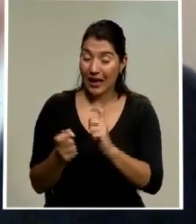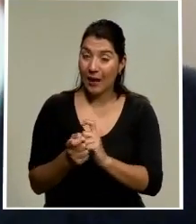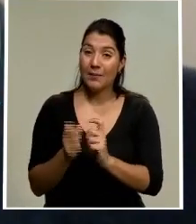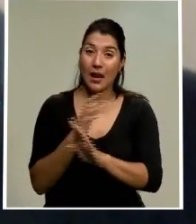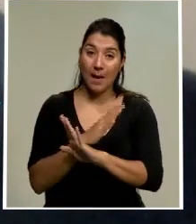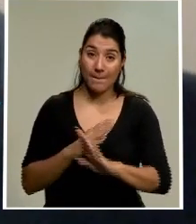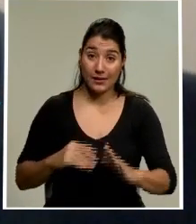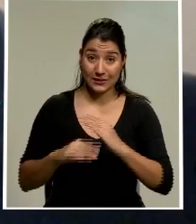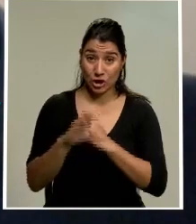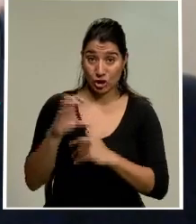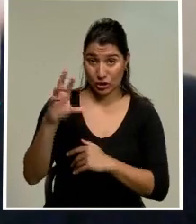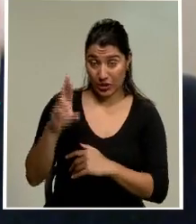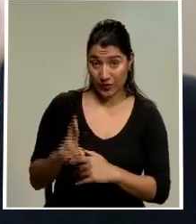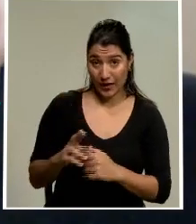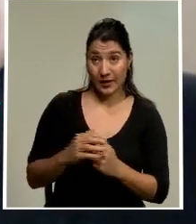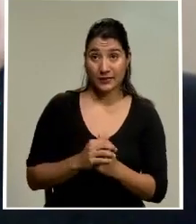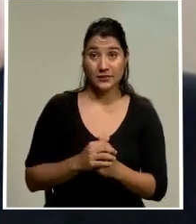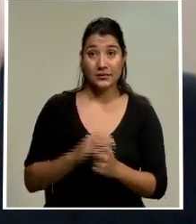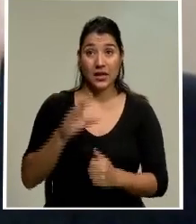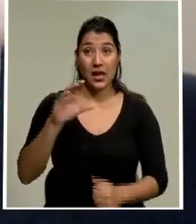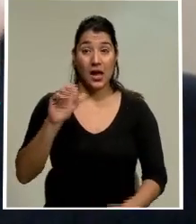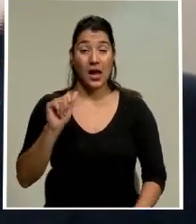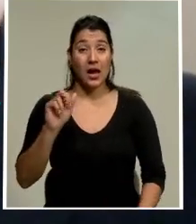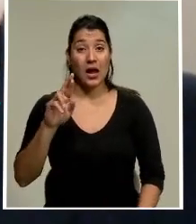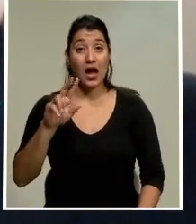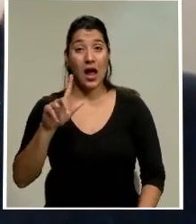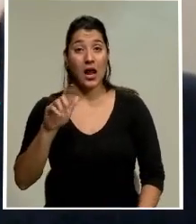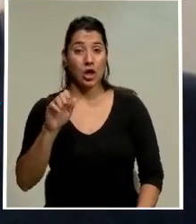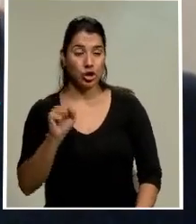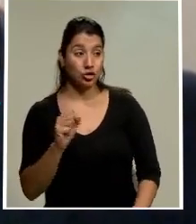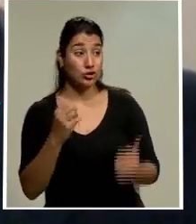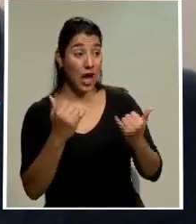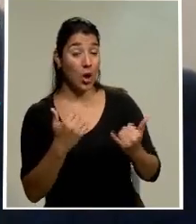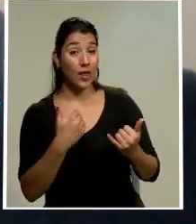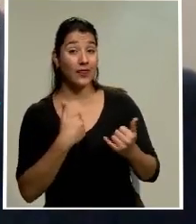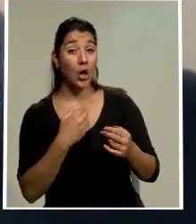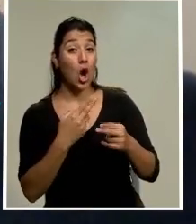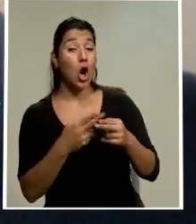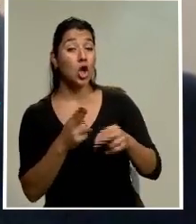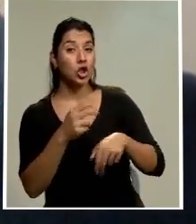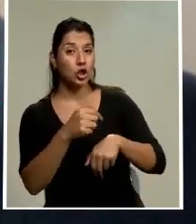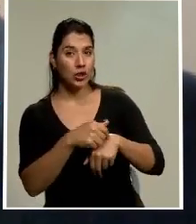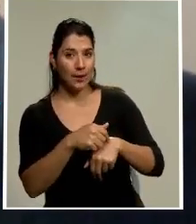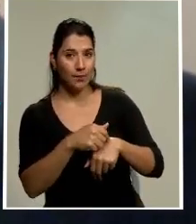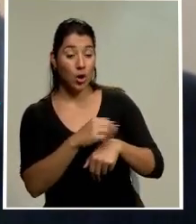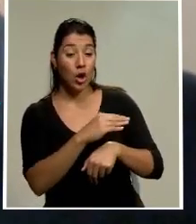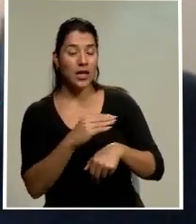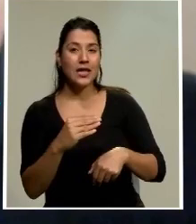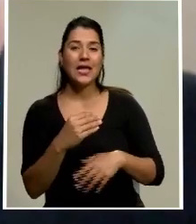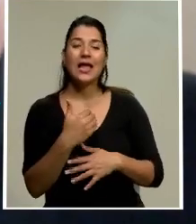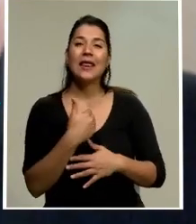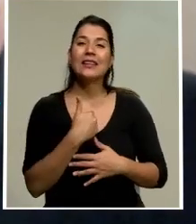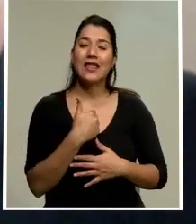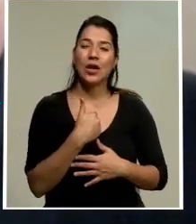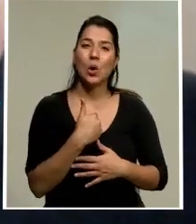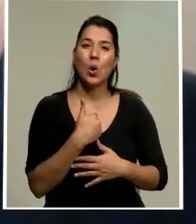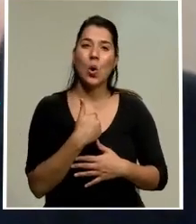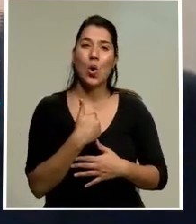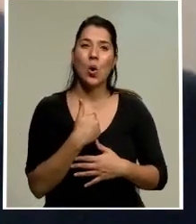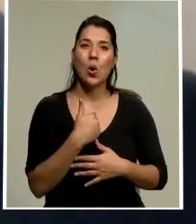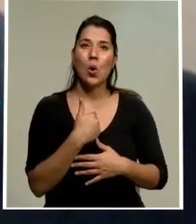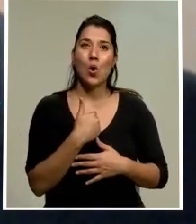país. Don Carlos, lo voy a meter en un aprieto. Tengo poco tiempo y hay una tensión clásica jurídica a la hora